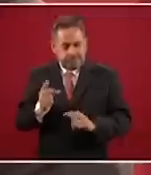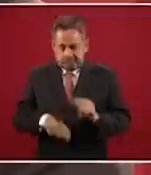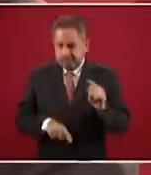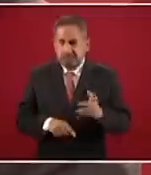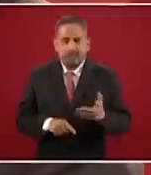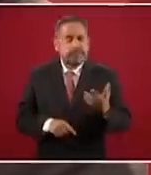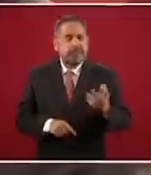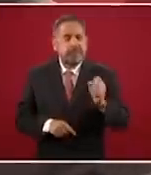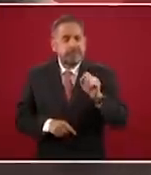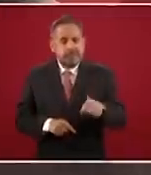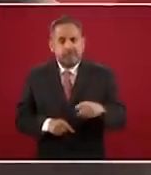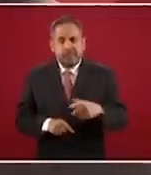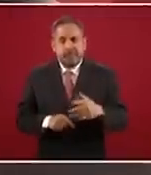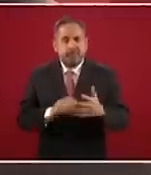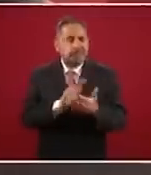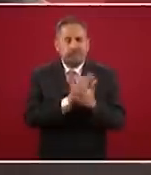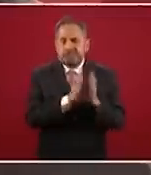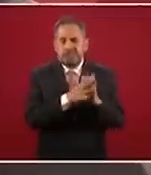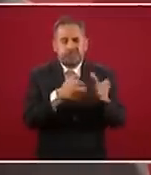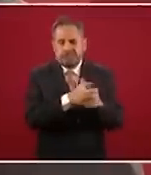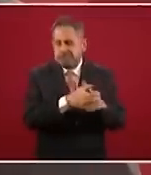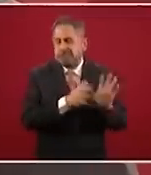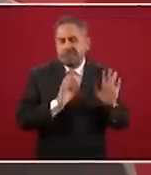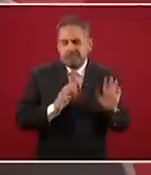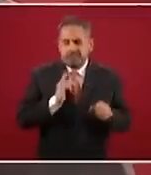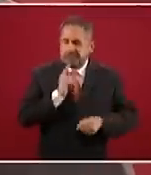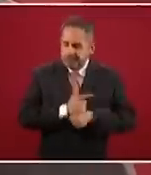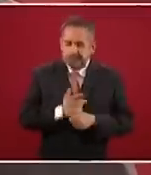con la delincuencia